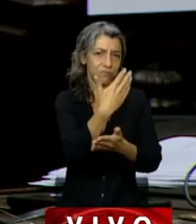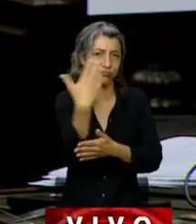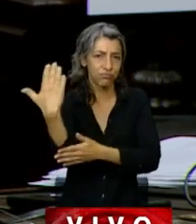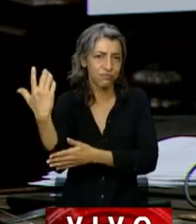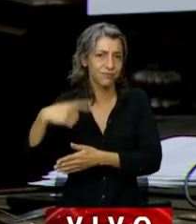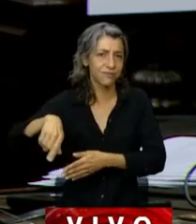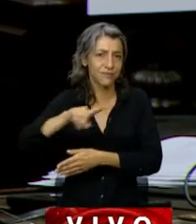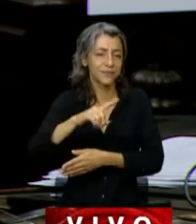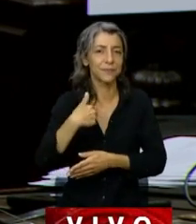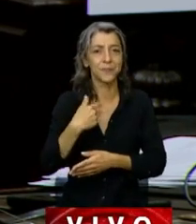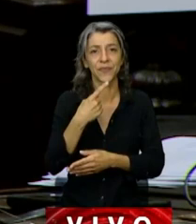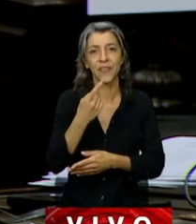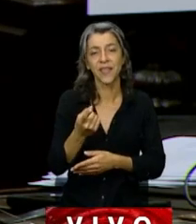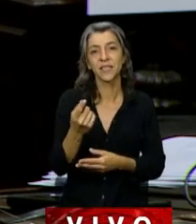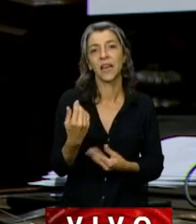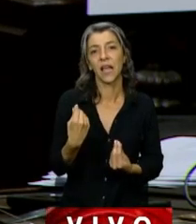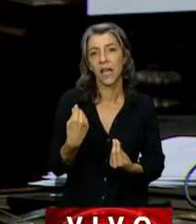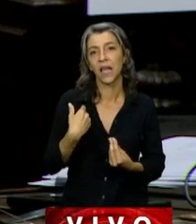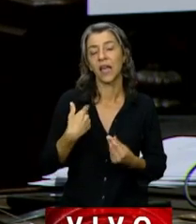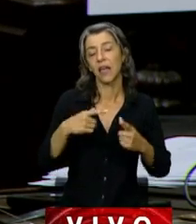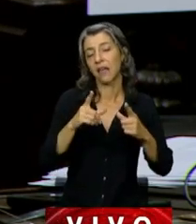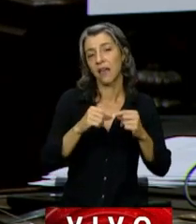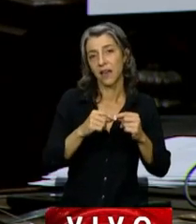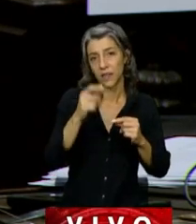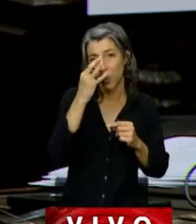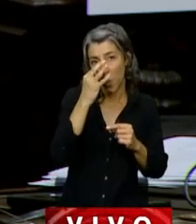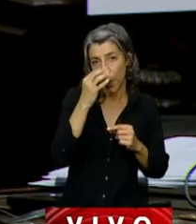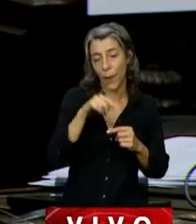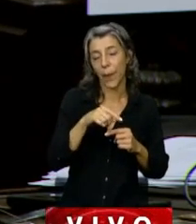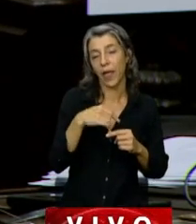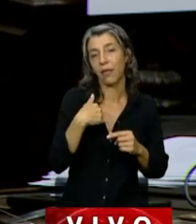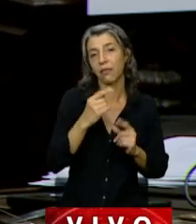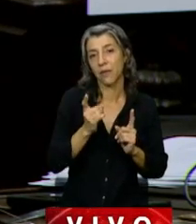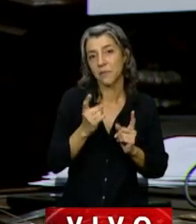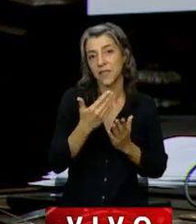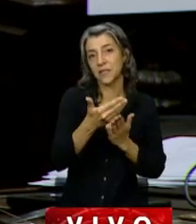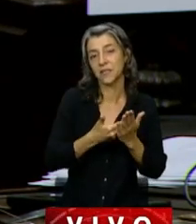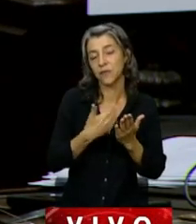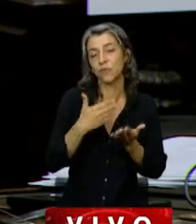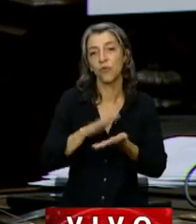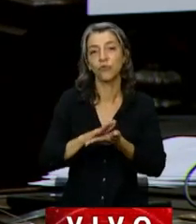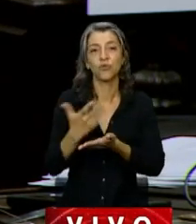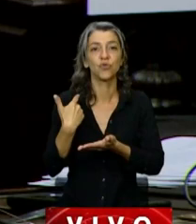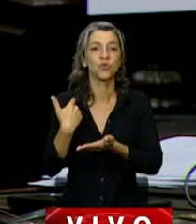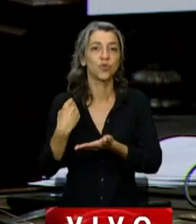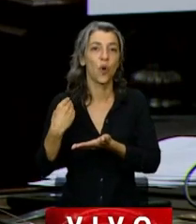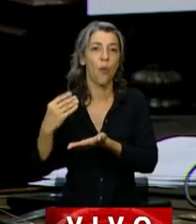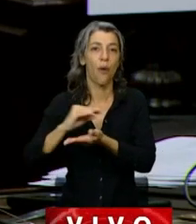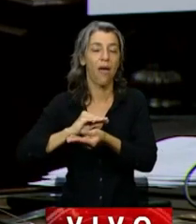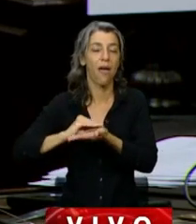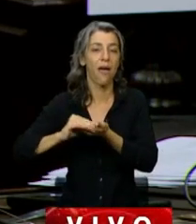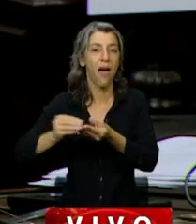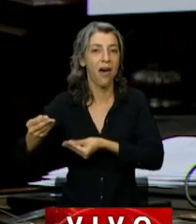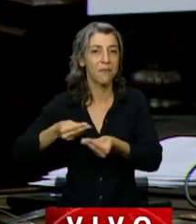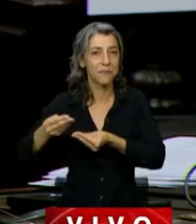llamar la atención sobre la permanente violación del artículo 20, de ese principio que está consagrado en la Ley de Administración Financiera, que nos dice